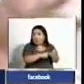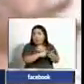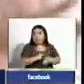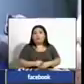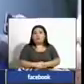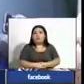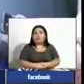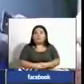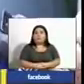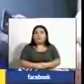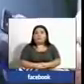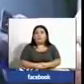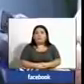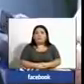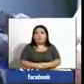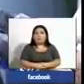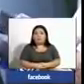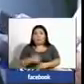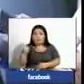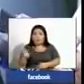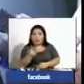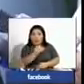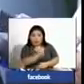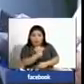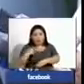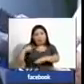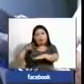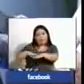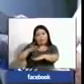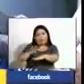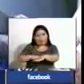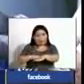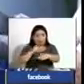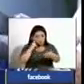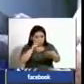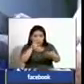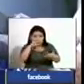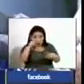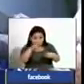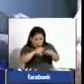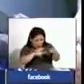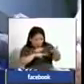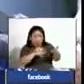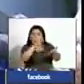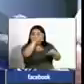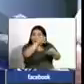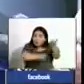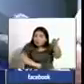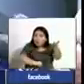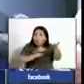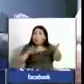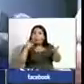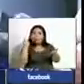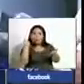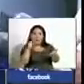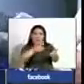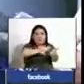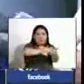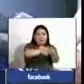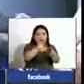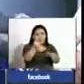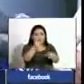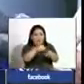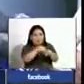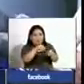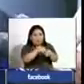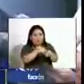instituciones. Hubieron un par de personas que nos denunciaron que un buen porcentaje de los $300 se los habían descontado porque tenían